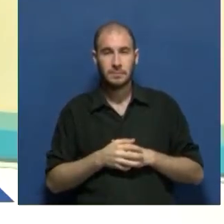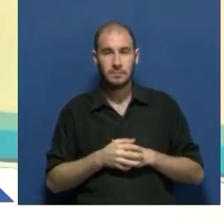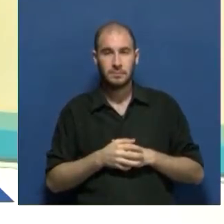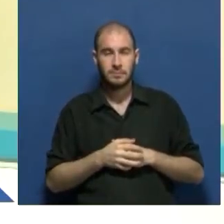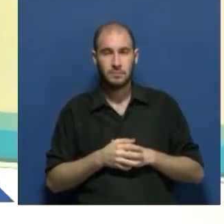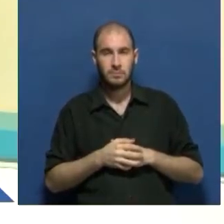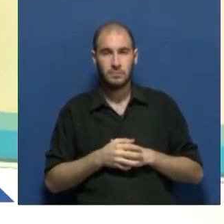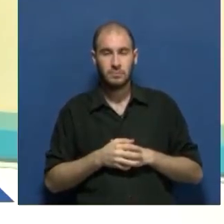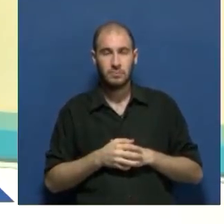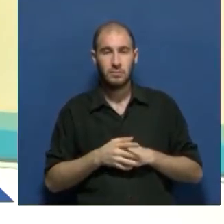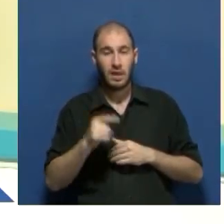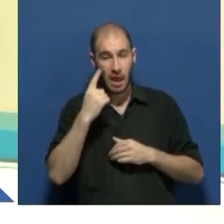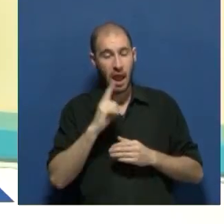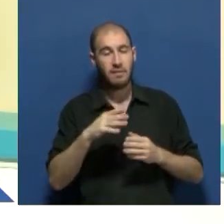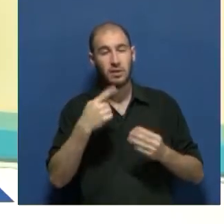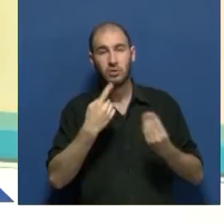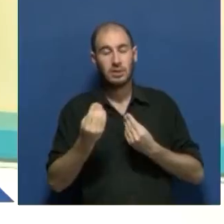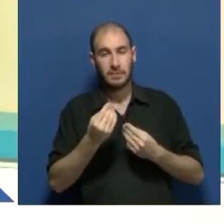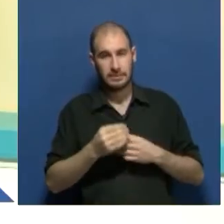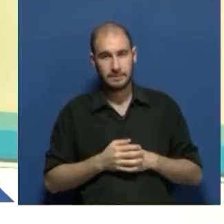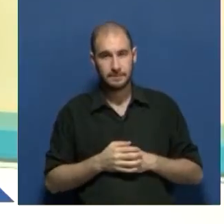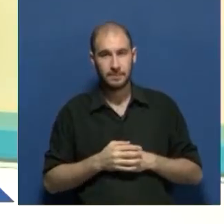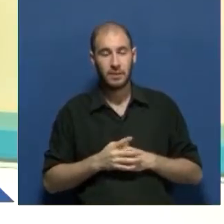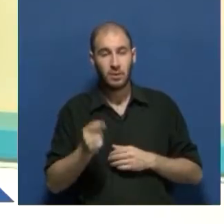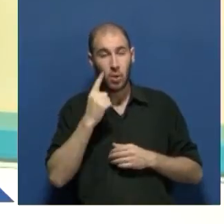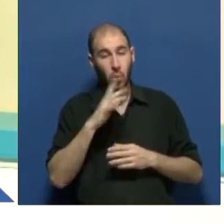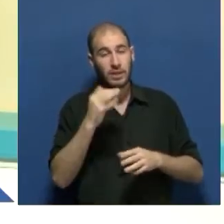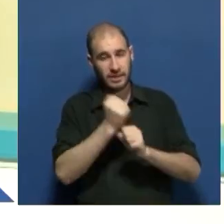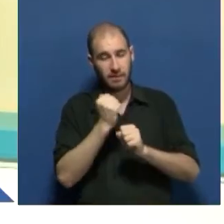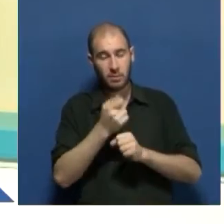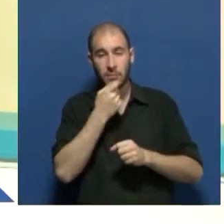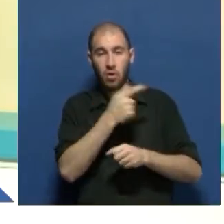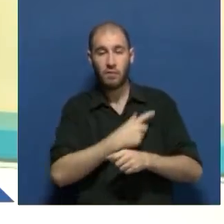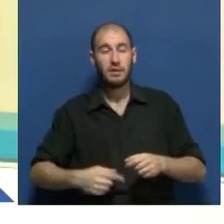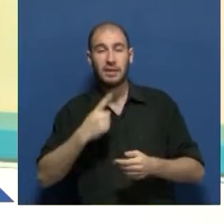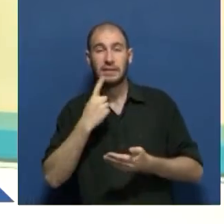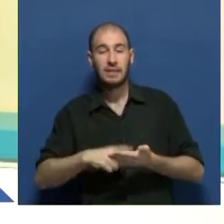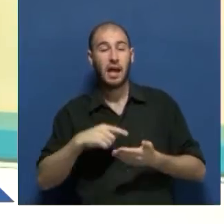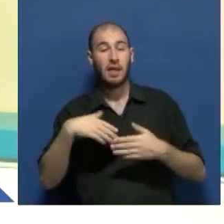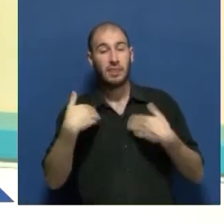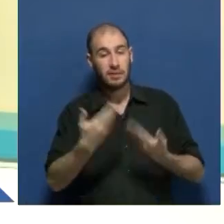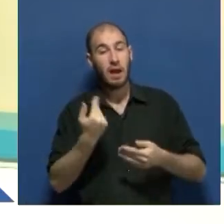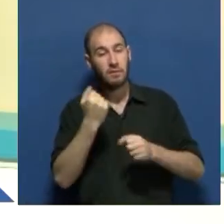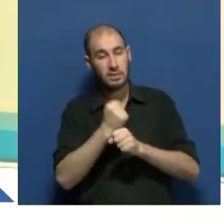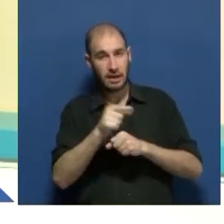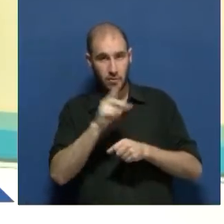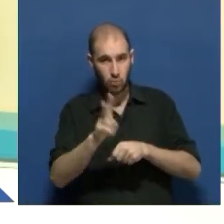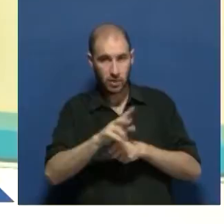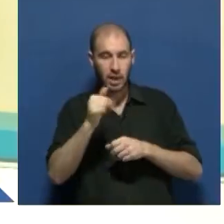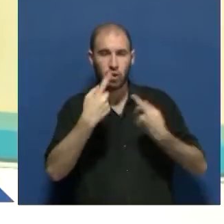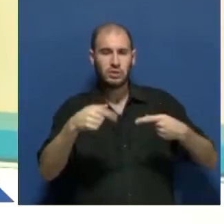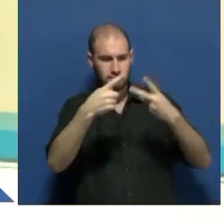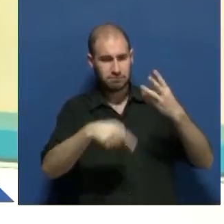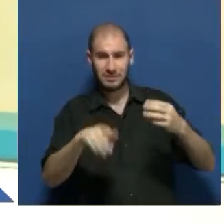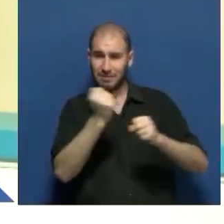Tenemos que ver esa situación muy delicada. Por eso hay que cuidar el empleo. Si el gobierno tiene que tomar medidas para cuidar el empleo, y todas estas acciones lo que hacen